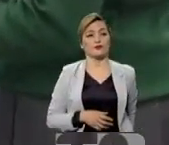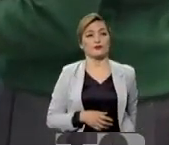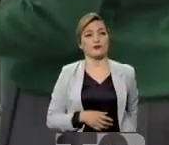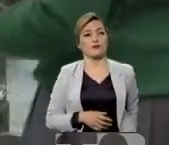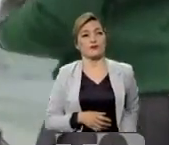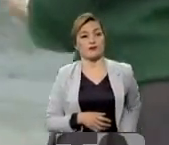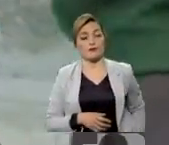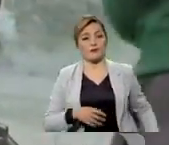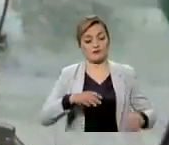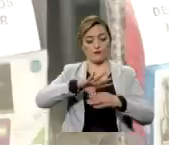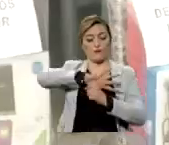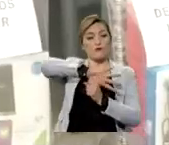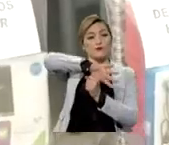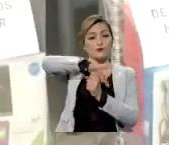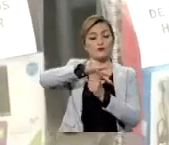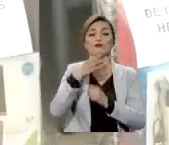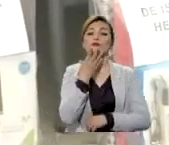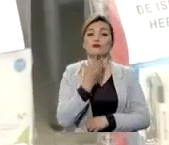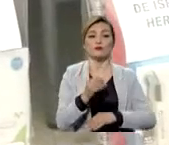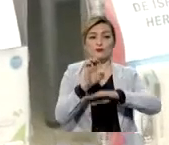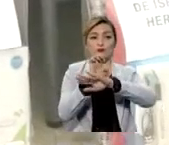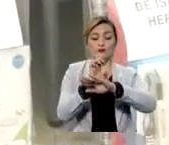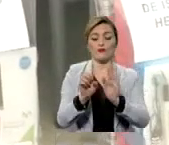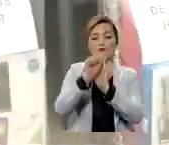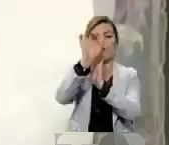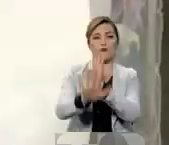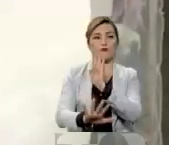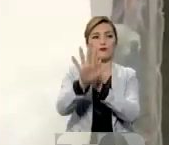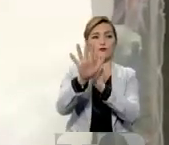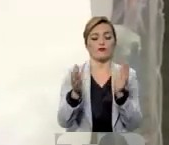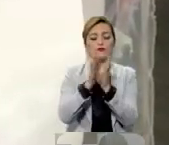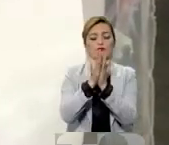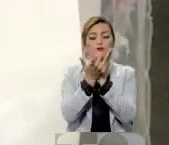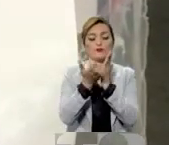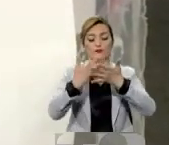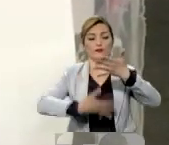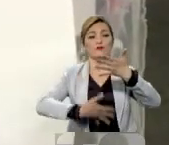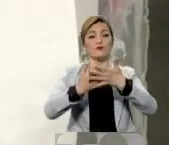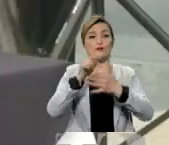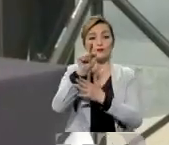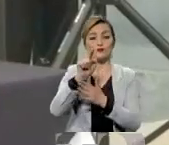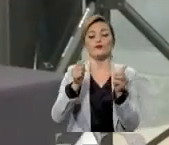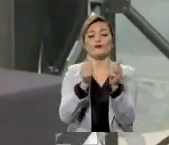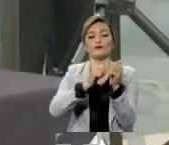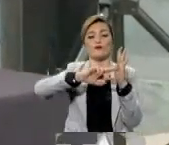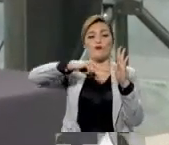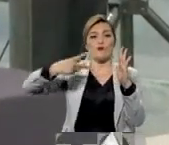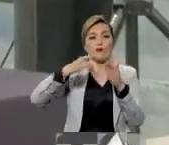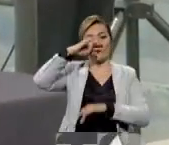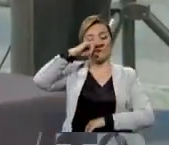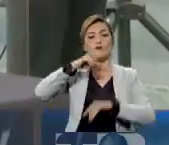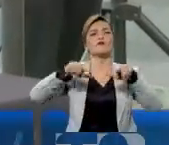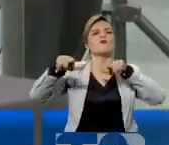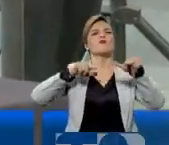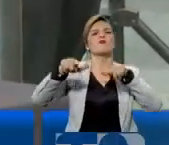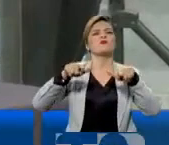La Embajada de Israel en Ecuador entregó implementos educativos y aparatos tecnológicos a niños de escasos recursos en el sector de San